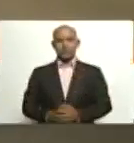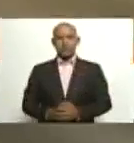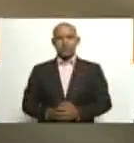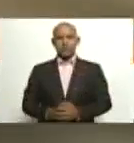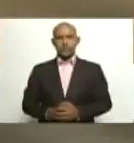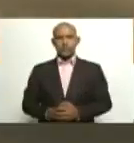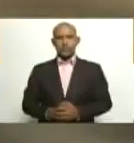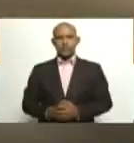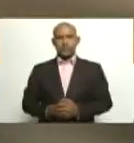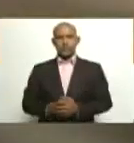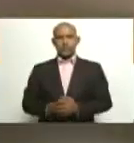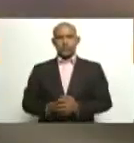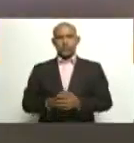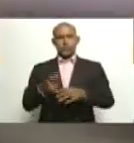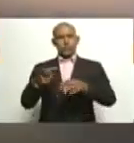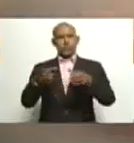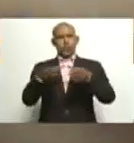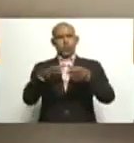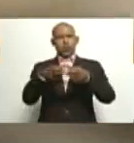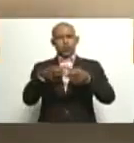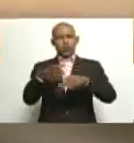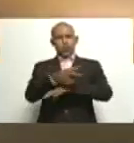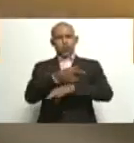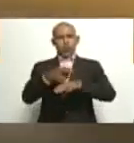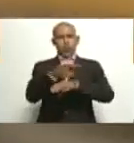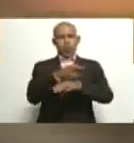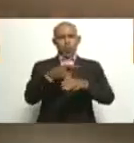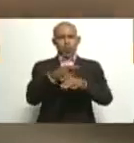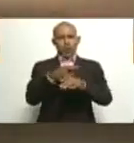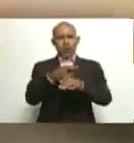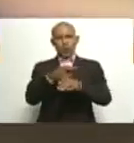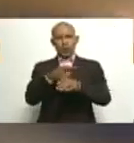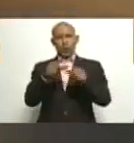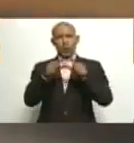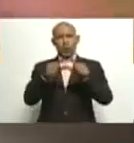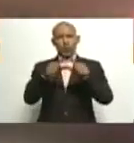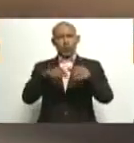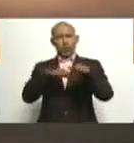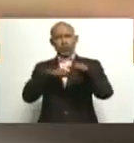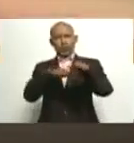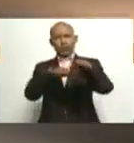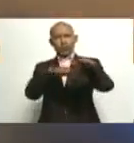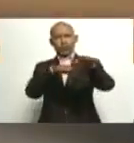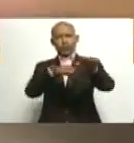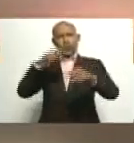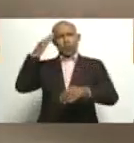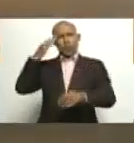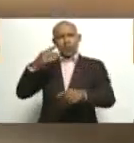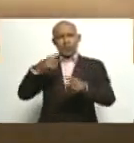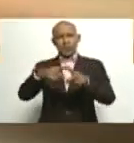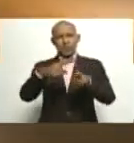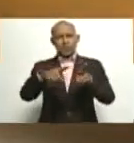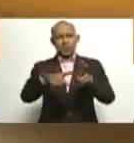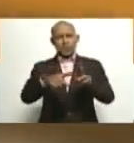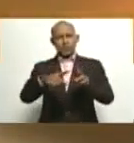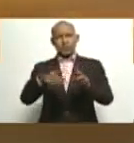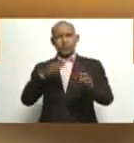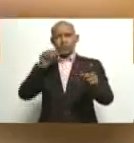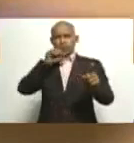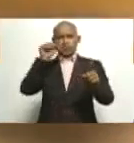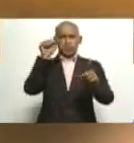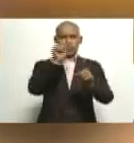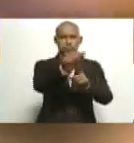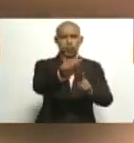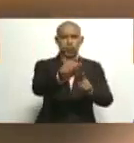El régimen israelí moviliza una columna de tanques hacia la frontera con Gaza en el contexto de la represalia anunciada por el